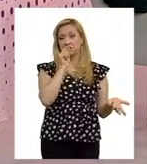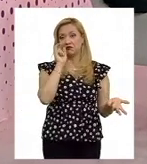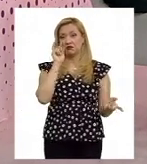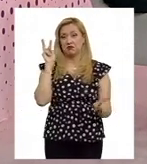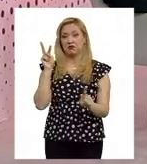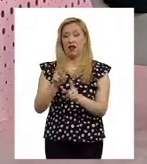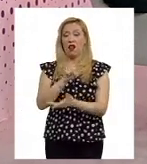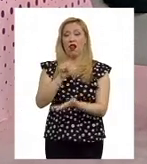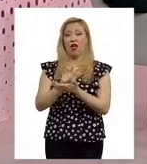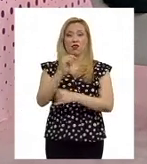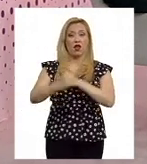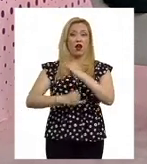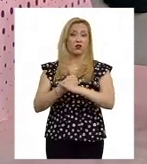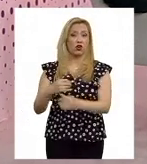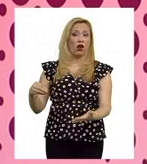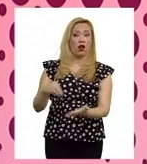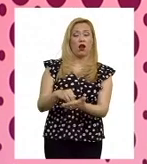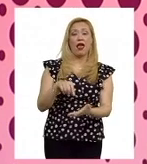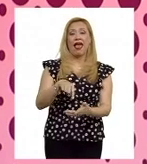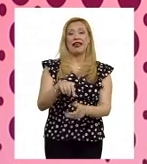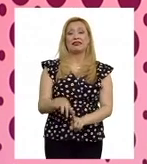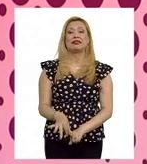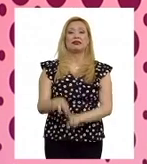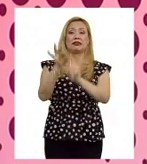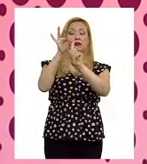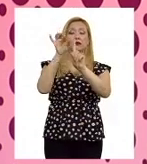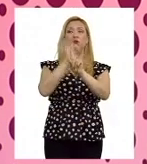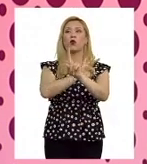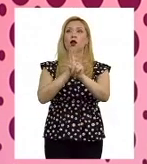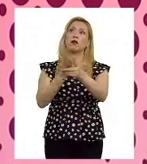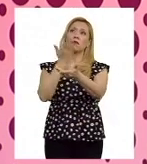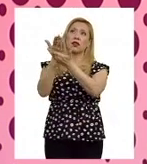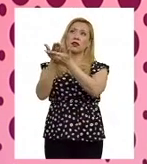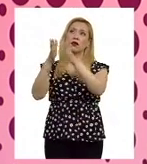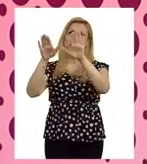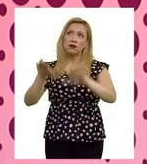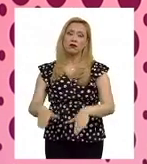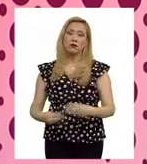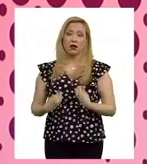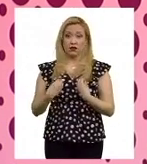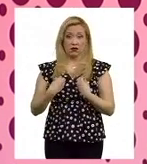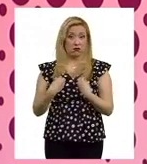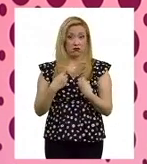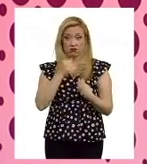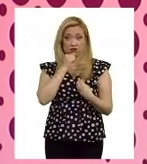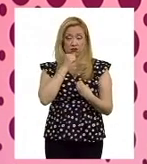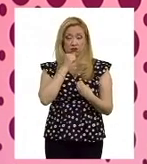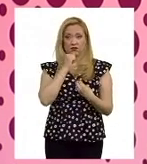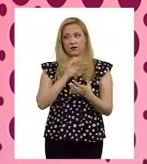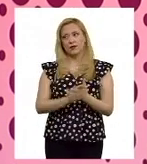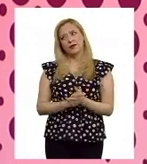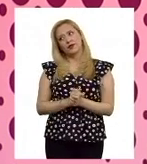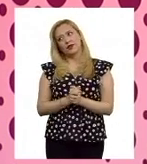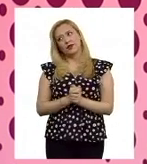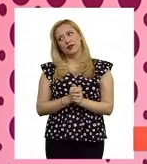derecho internacional como un motivo para solicitar asilo en algún país. Bueno, primero